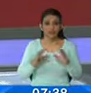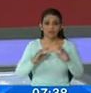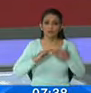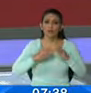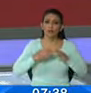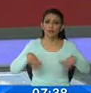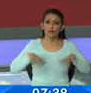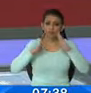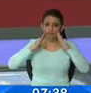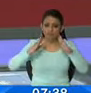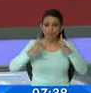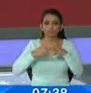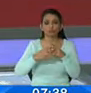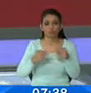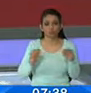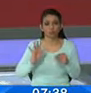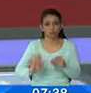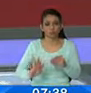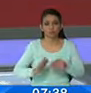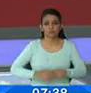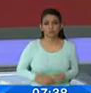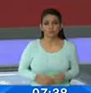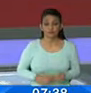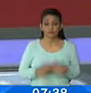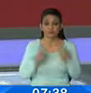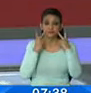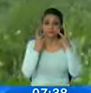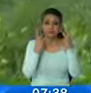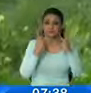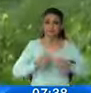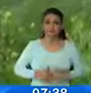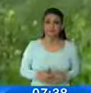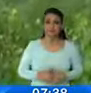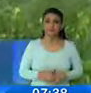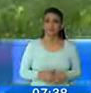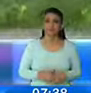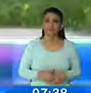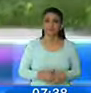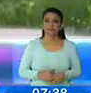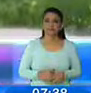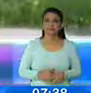comunidad para solucionar estas necesidades. Veamos.